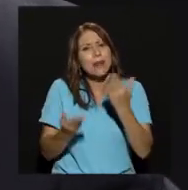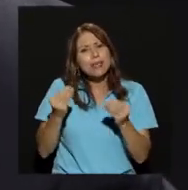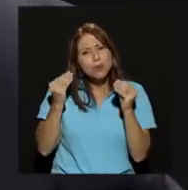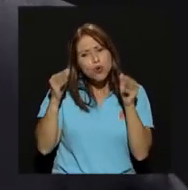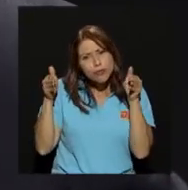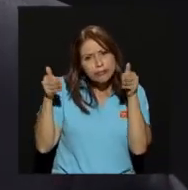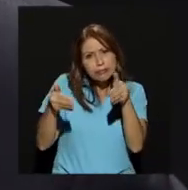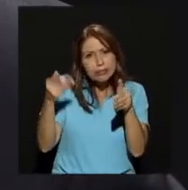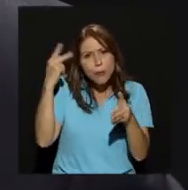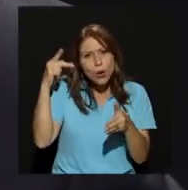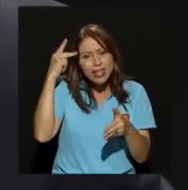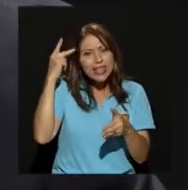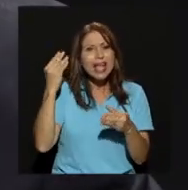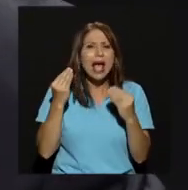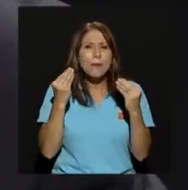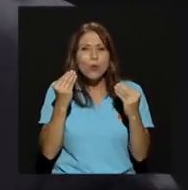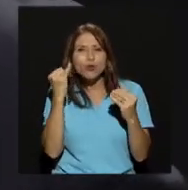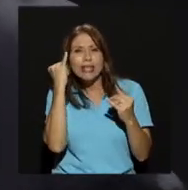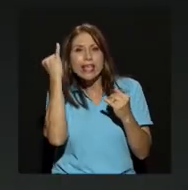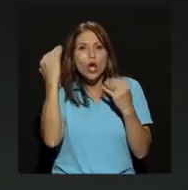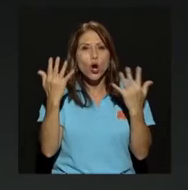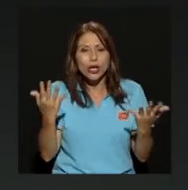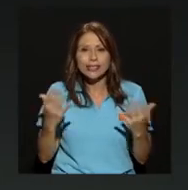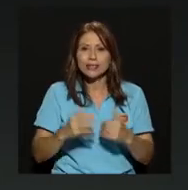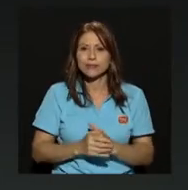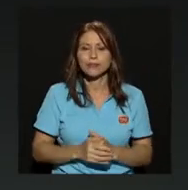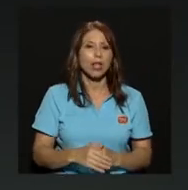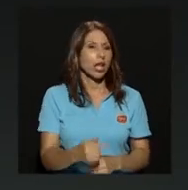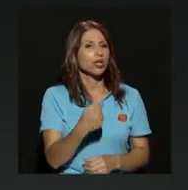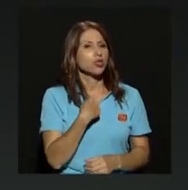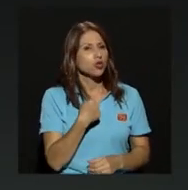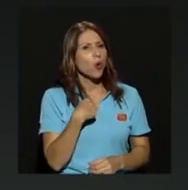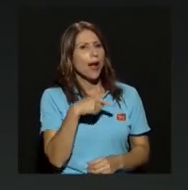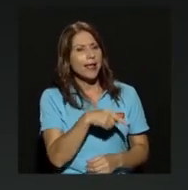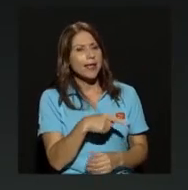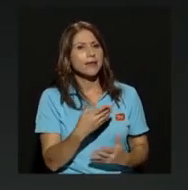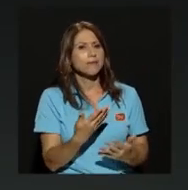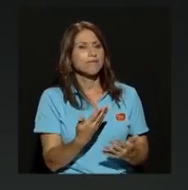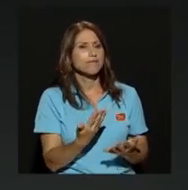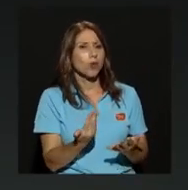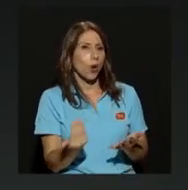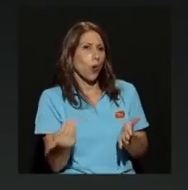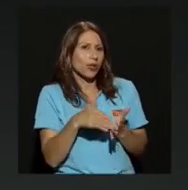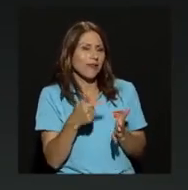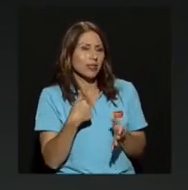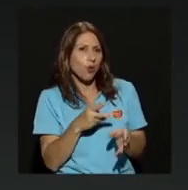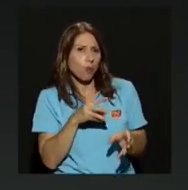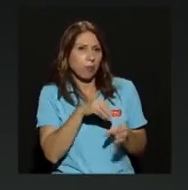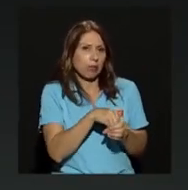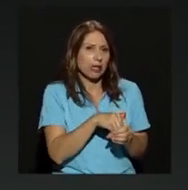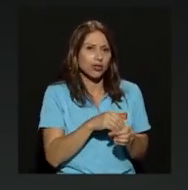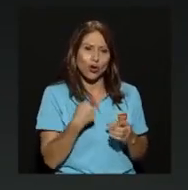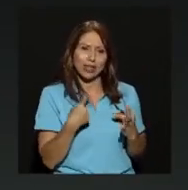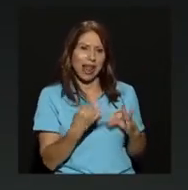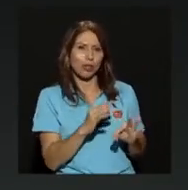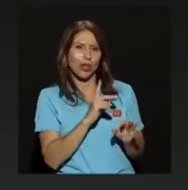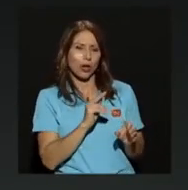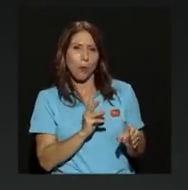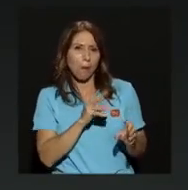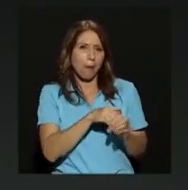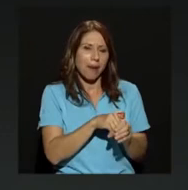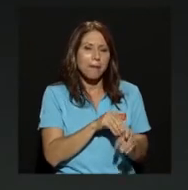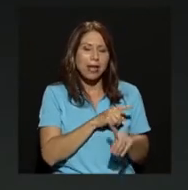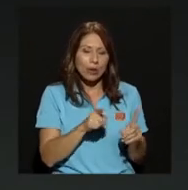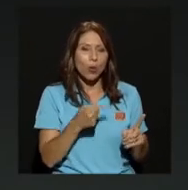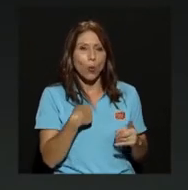demasiado ideologizada yo soy don francisco craig venter y trato de no hacerlo prometer que yo